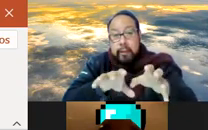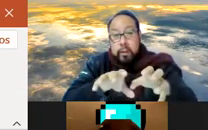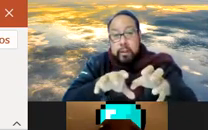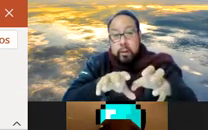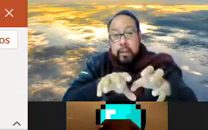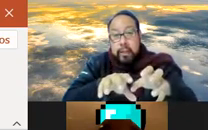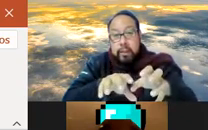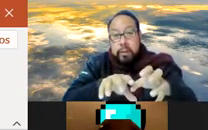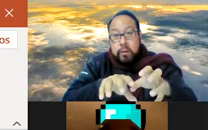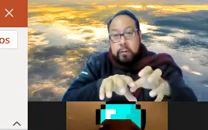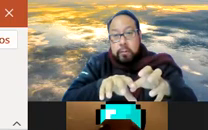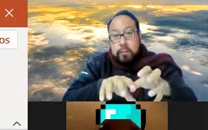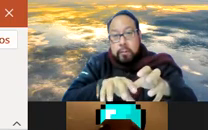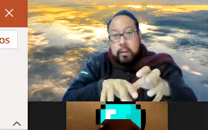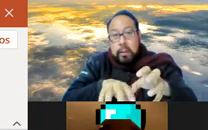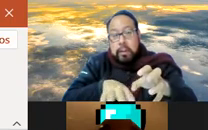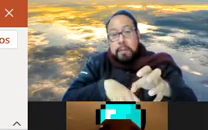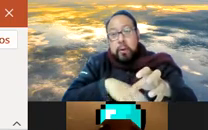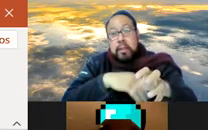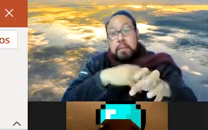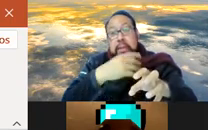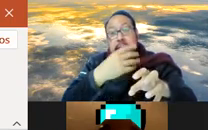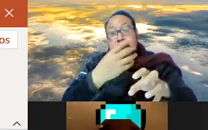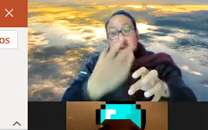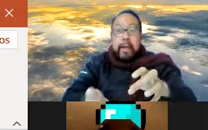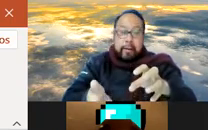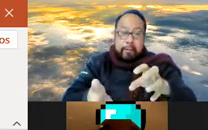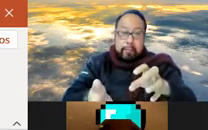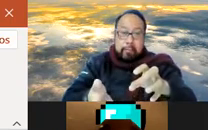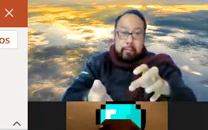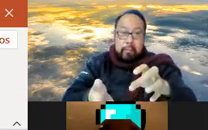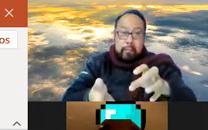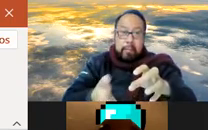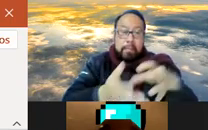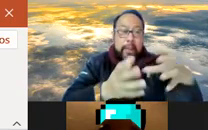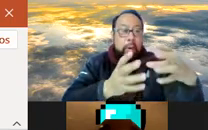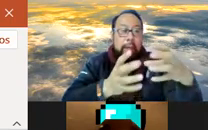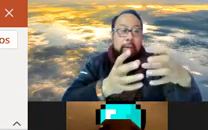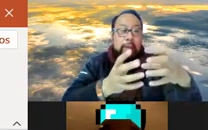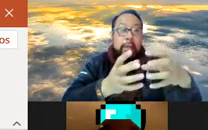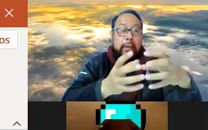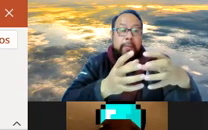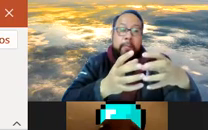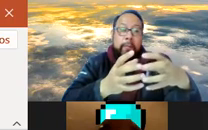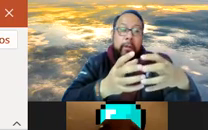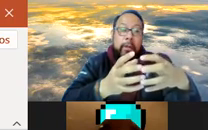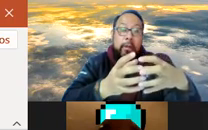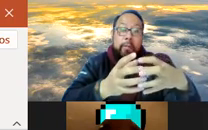ahí, de los géneros académicos, se puede especializar. Veo que